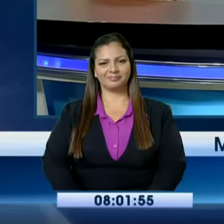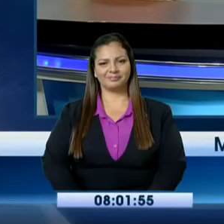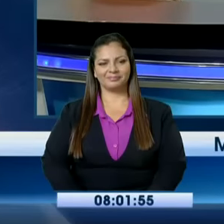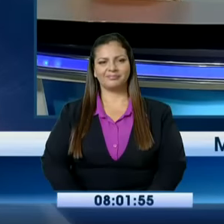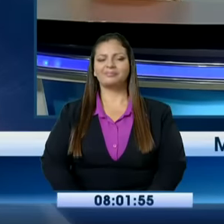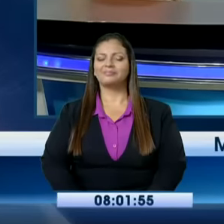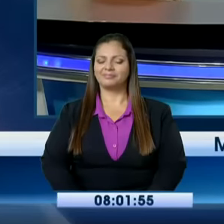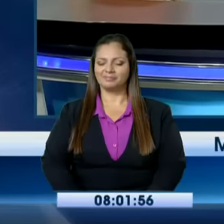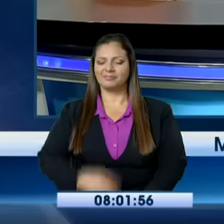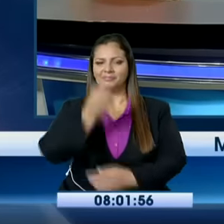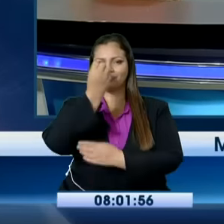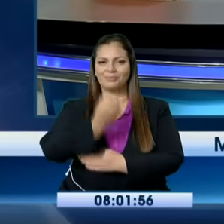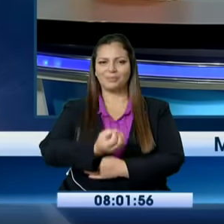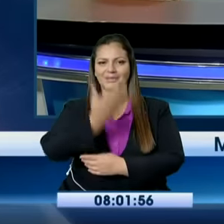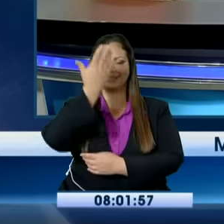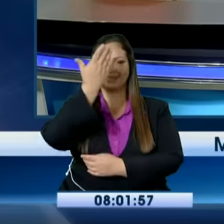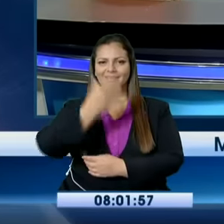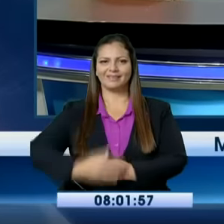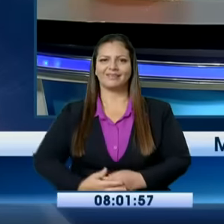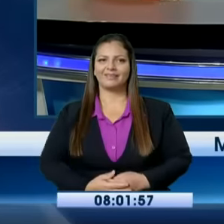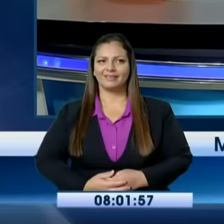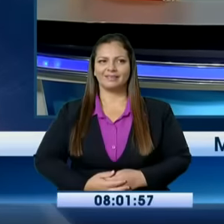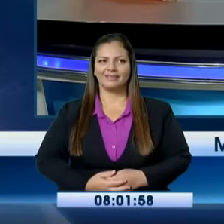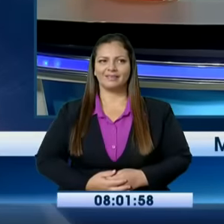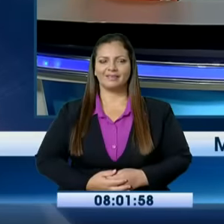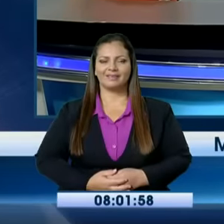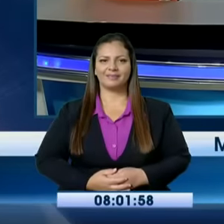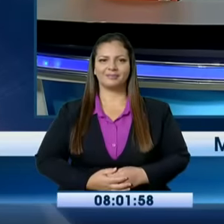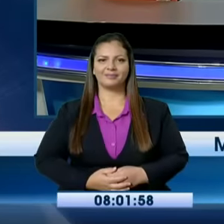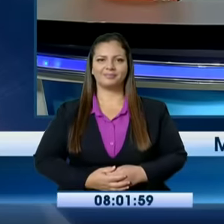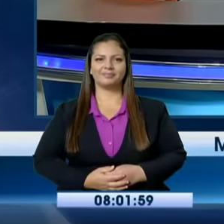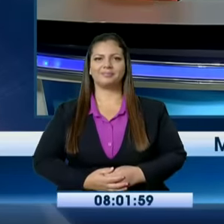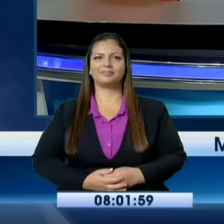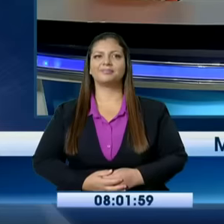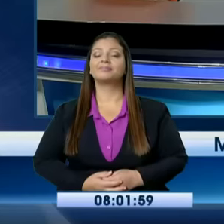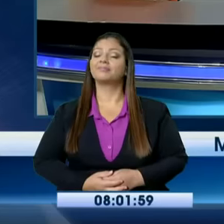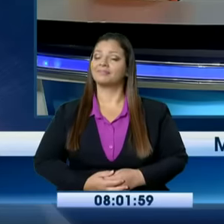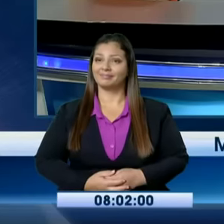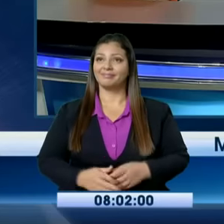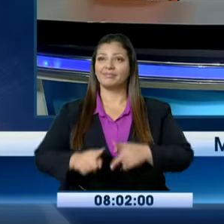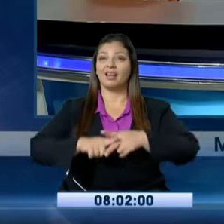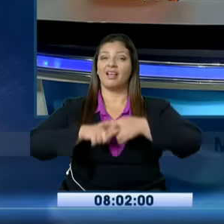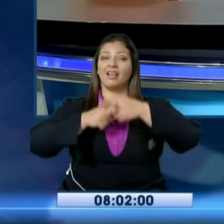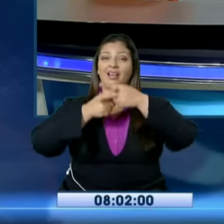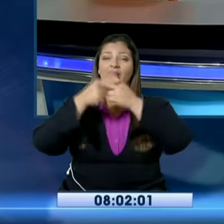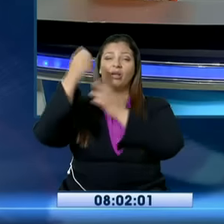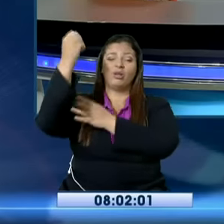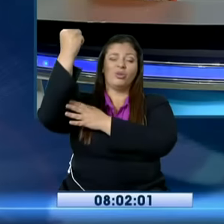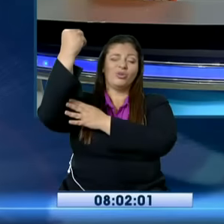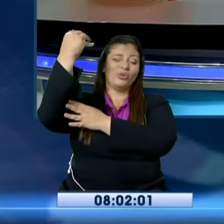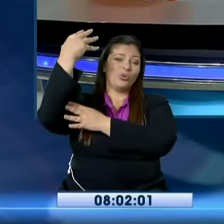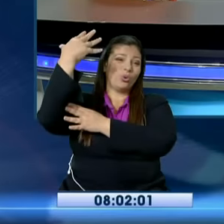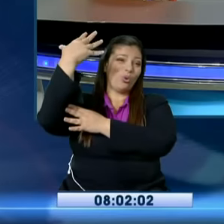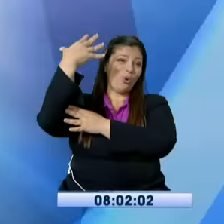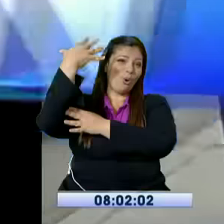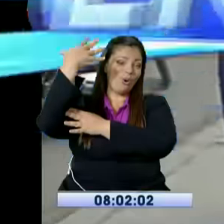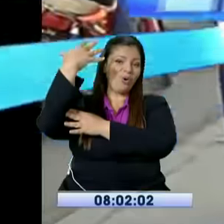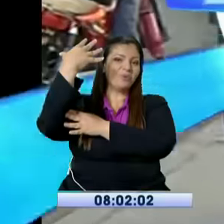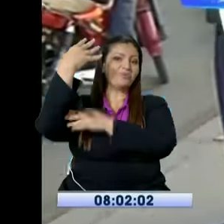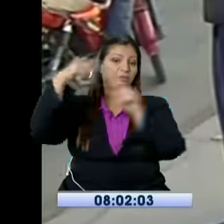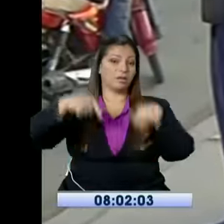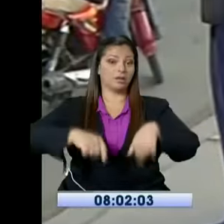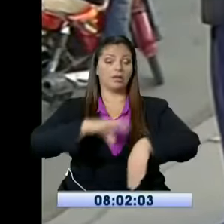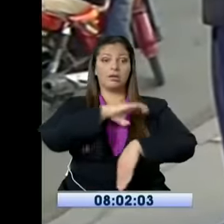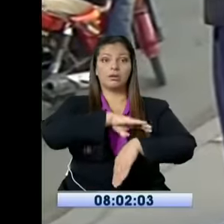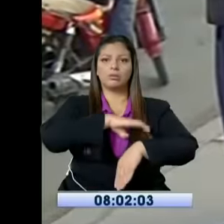Claro que sí, buenos días. Hola, Hugo, Rosalén, amigos televidentes. La verdad que el sol ya salió con toda su fuerza, como también se mantiene con fuerza el